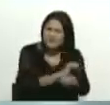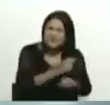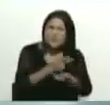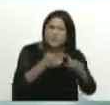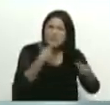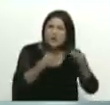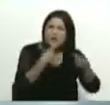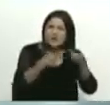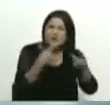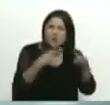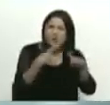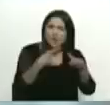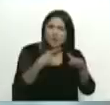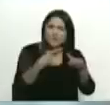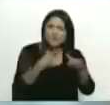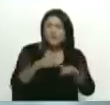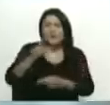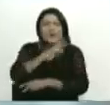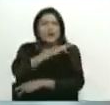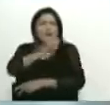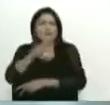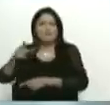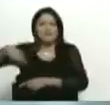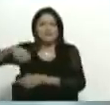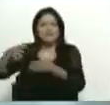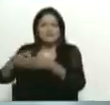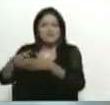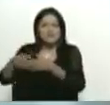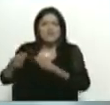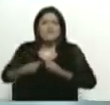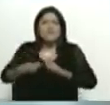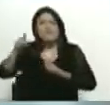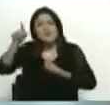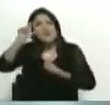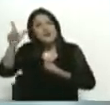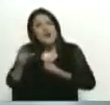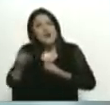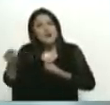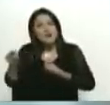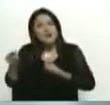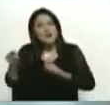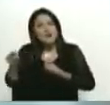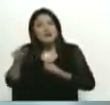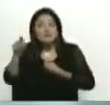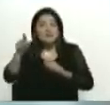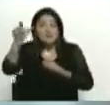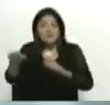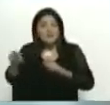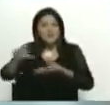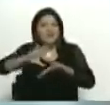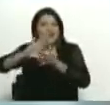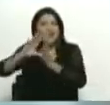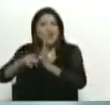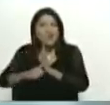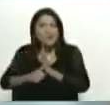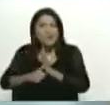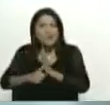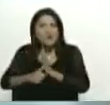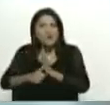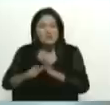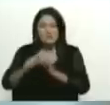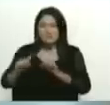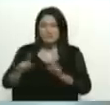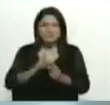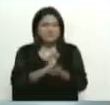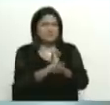el jefe de toda esa mafia vive en Italia, exiliado, y es un soberano ladrón. Ah, no, pero es un preso de conciencia,